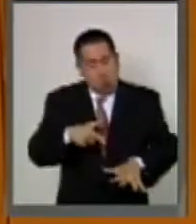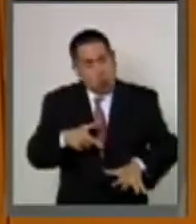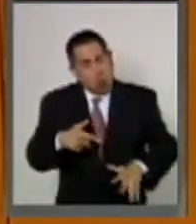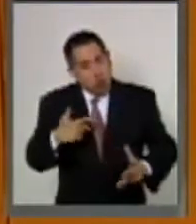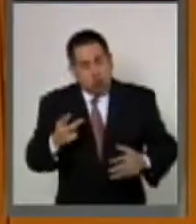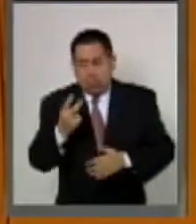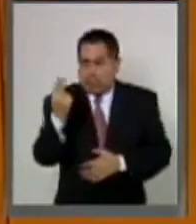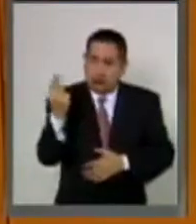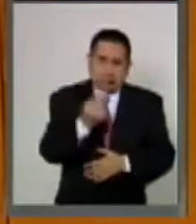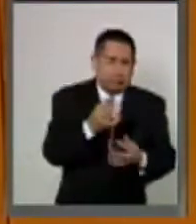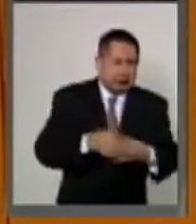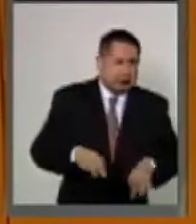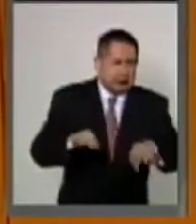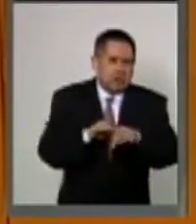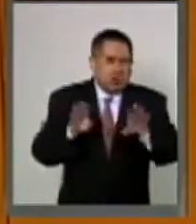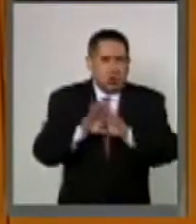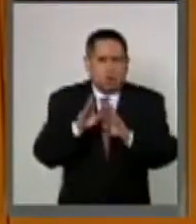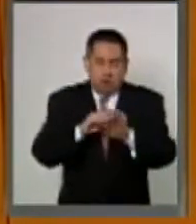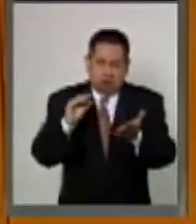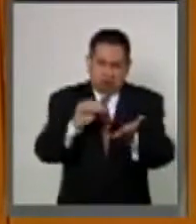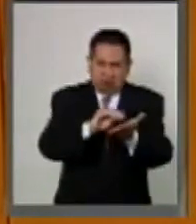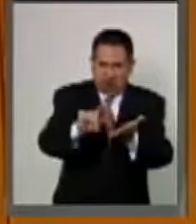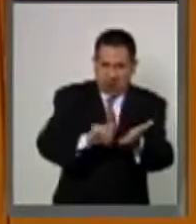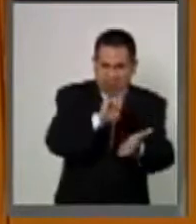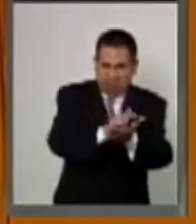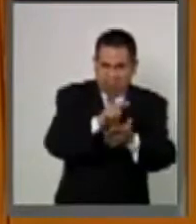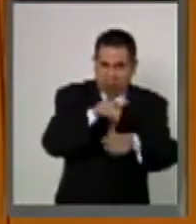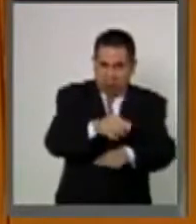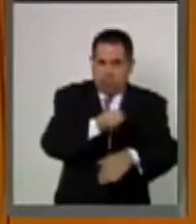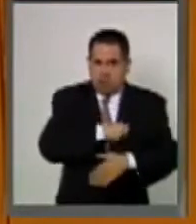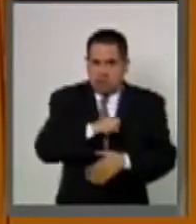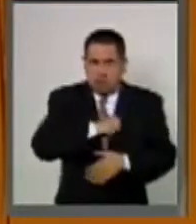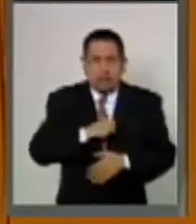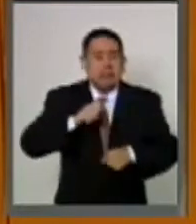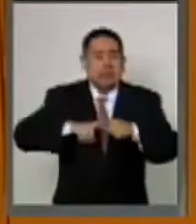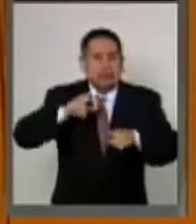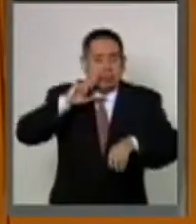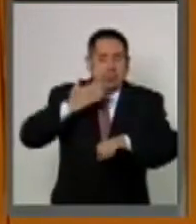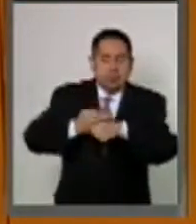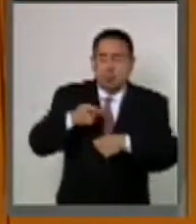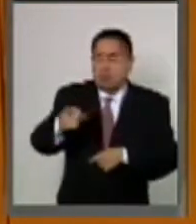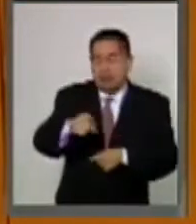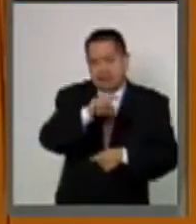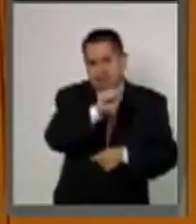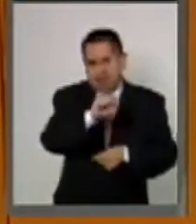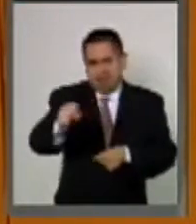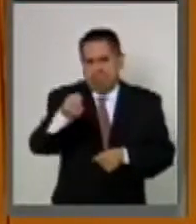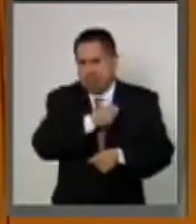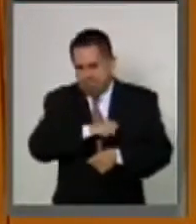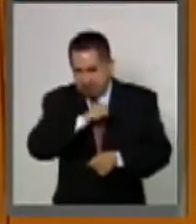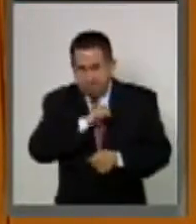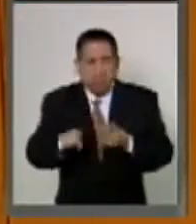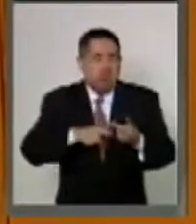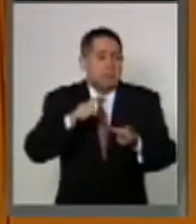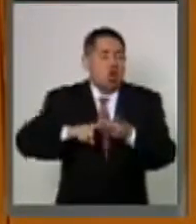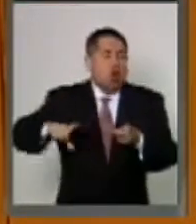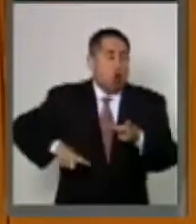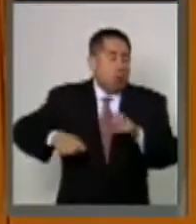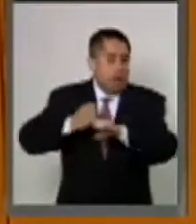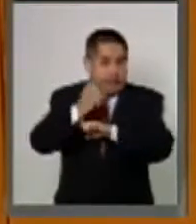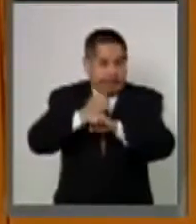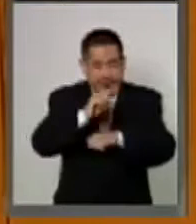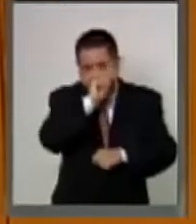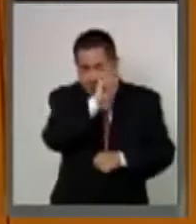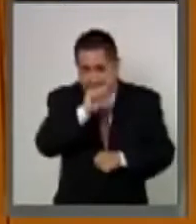la importancia de establecer en la Ley General de Salud la responsabilidad de la Secretaría de Salud y de los gobiernos en las